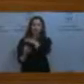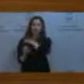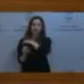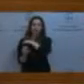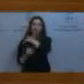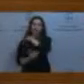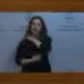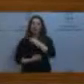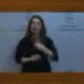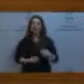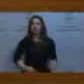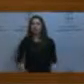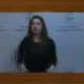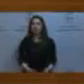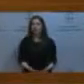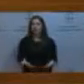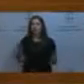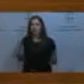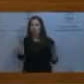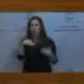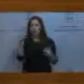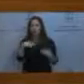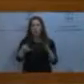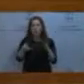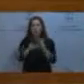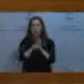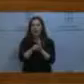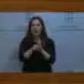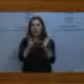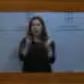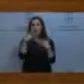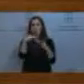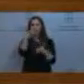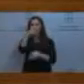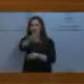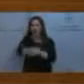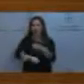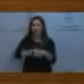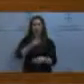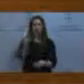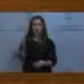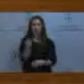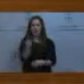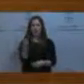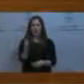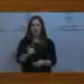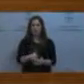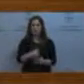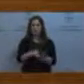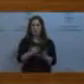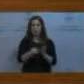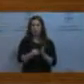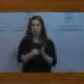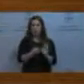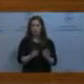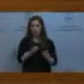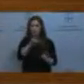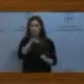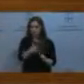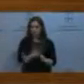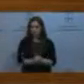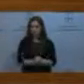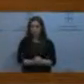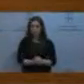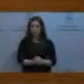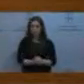no había base legal para poder desarrollar estos proyectos. Por tanto, y